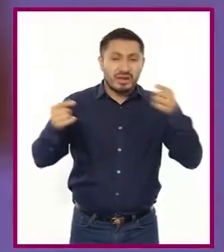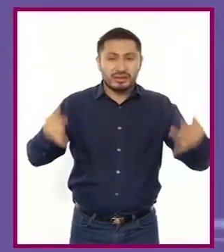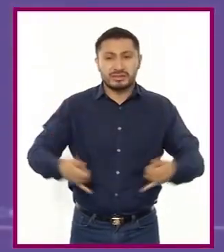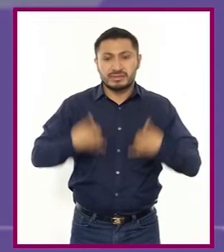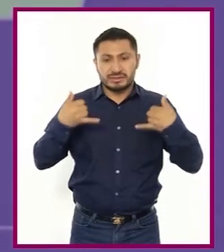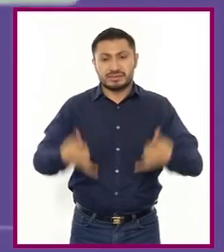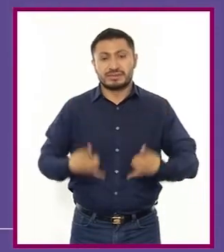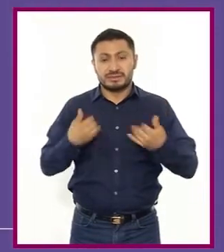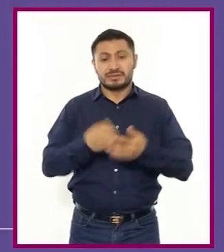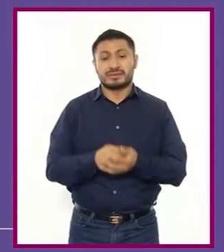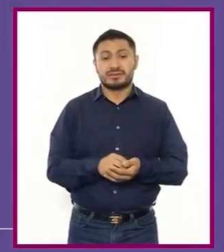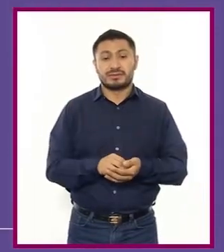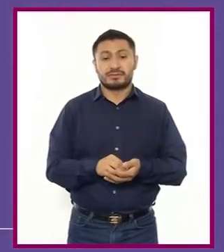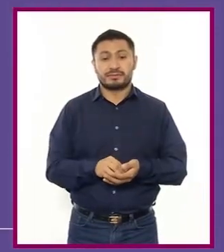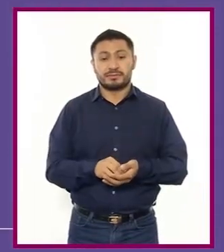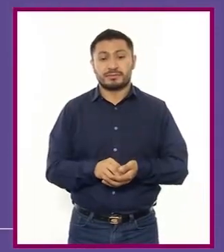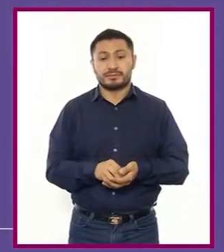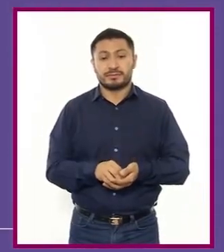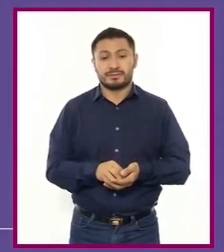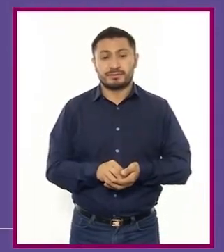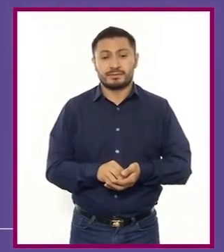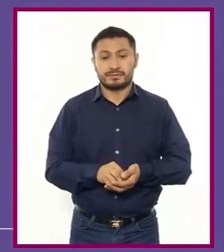adolescencia.